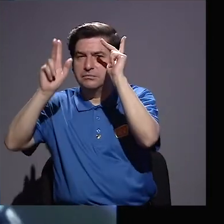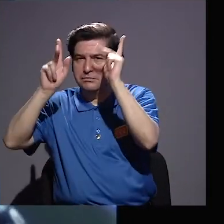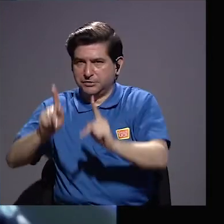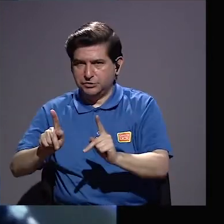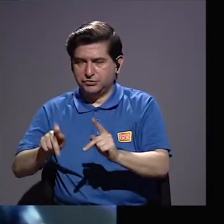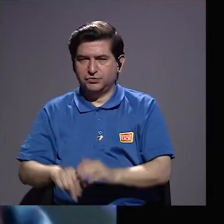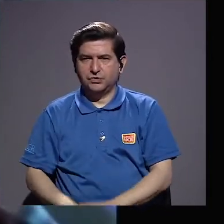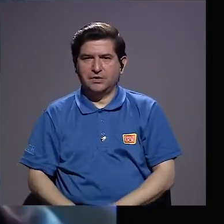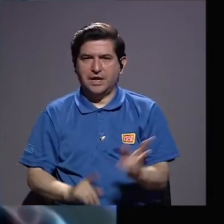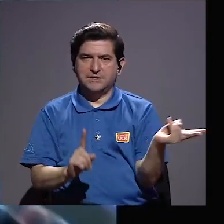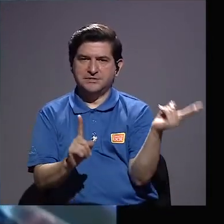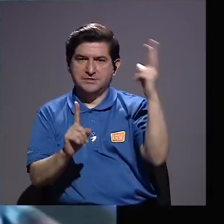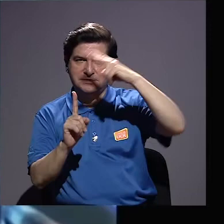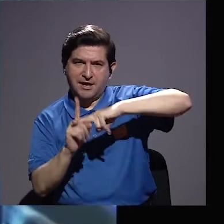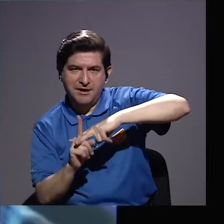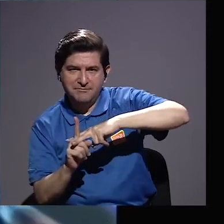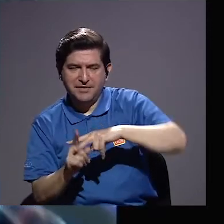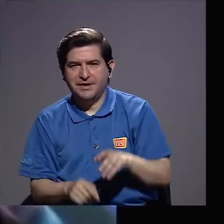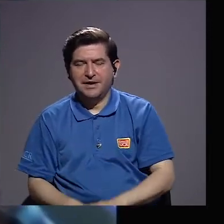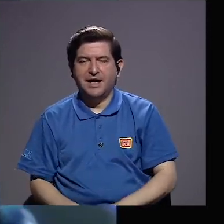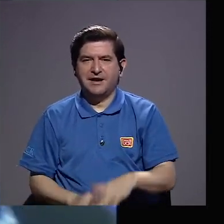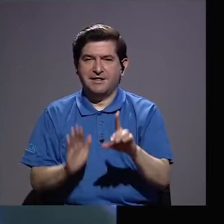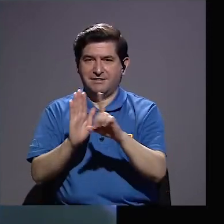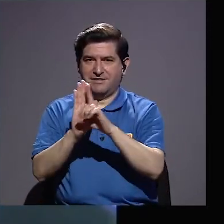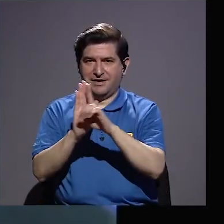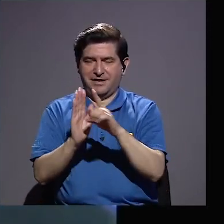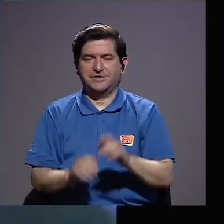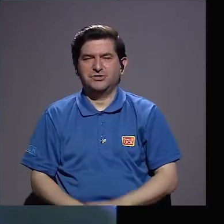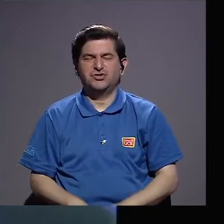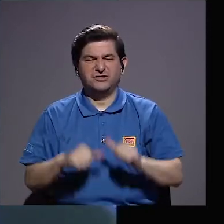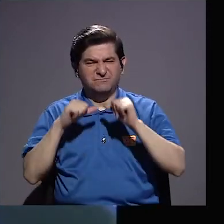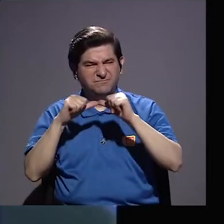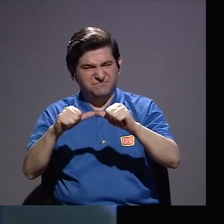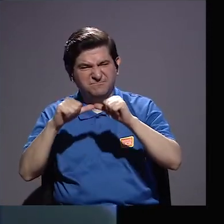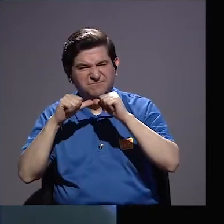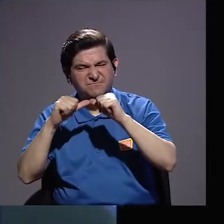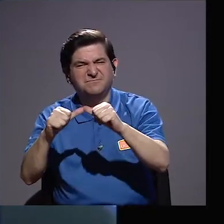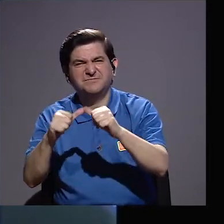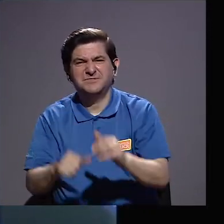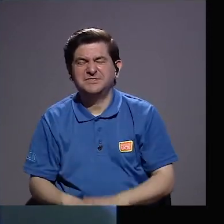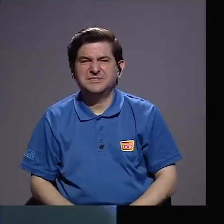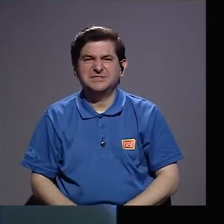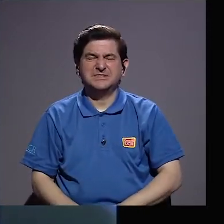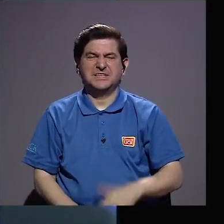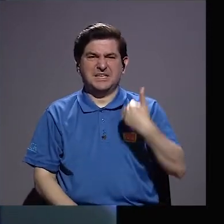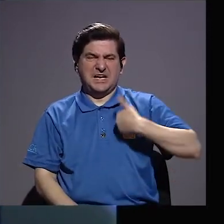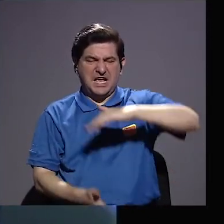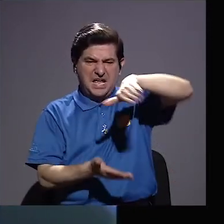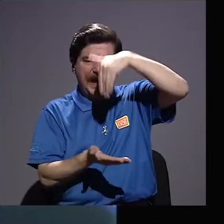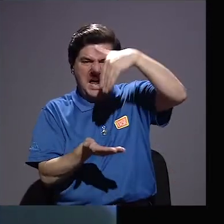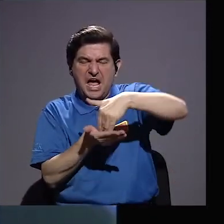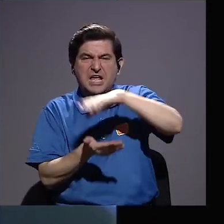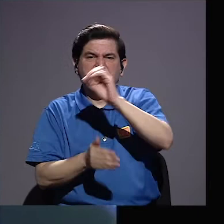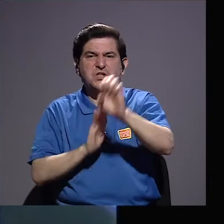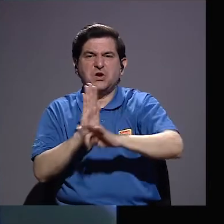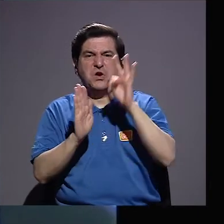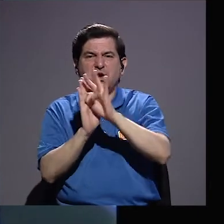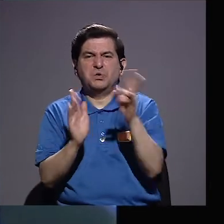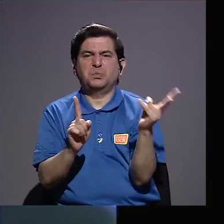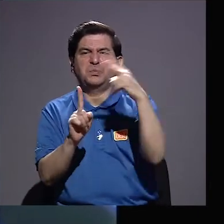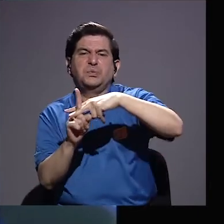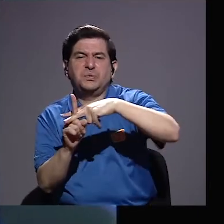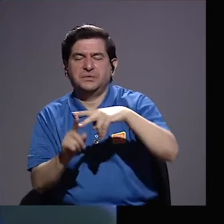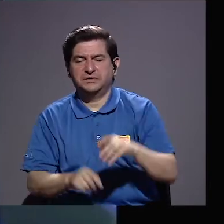de la gente que le toca implementar y aplicar el derecho, sigue habiendo muchísimos androcentrismo y